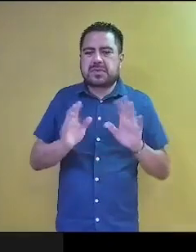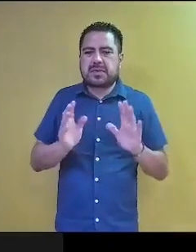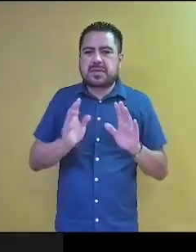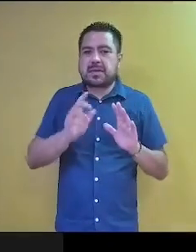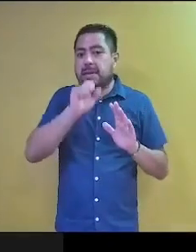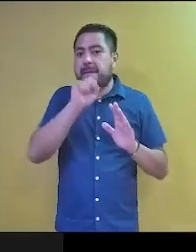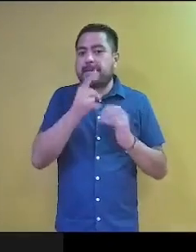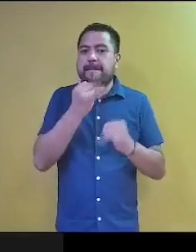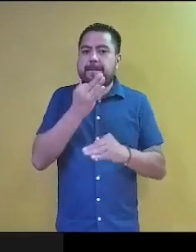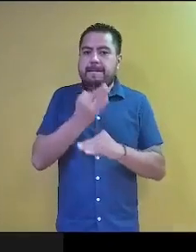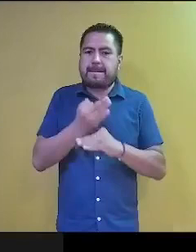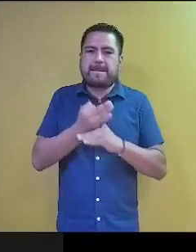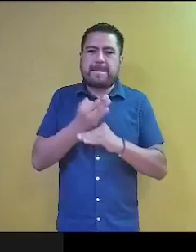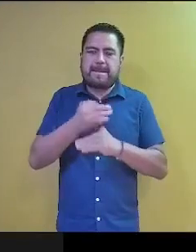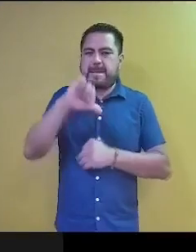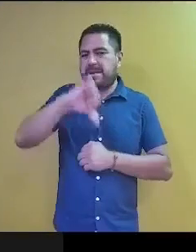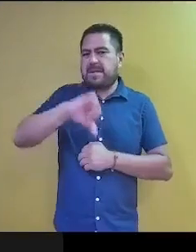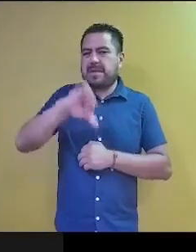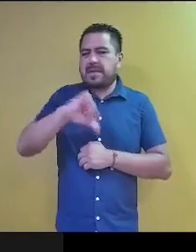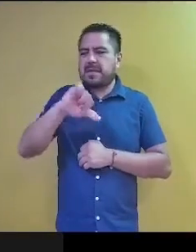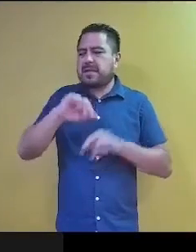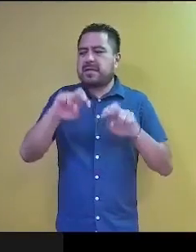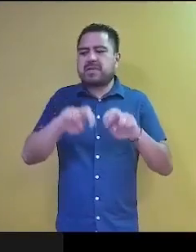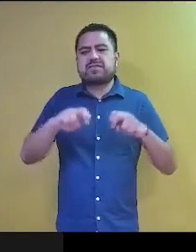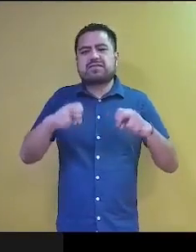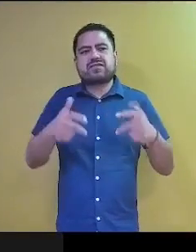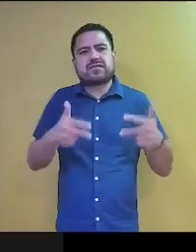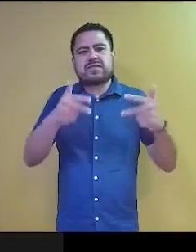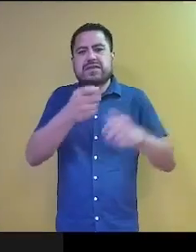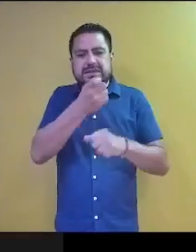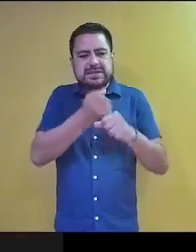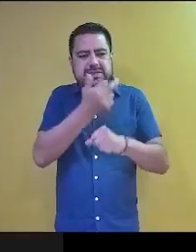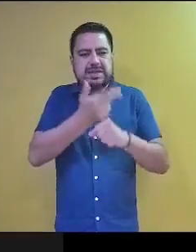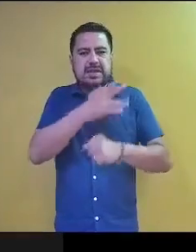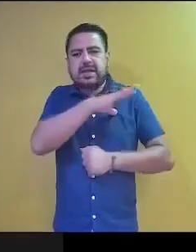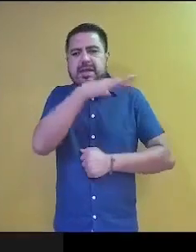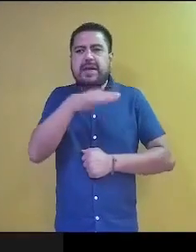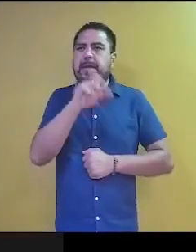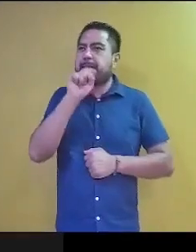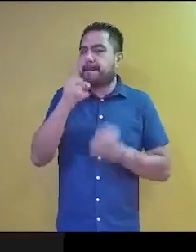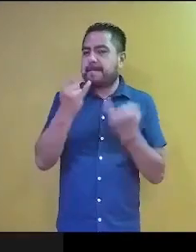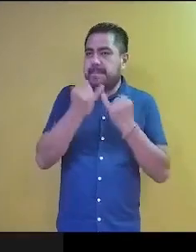y que se encuentran presentes en esta sesión, así como al secretario general de acuerdos.